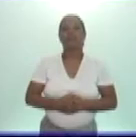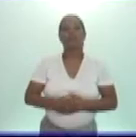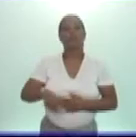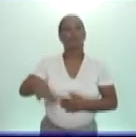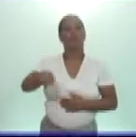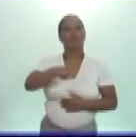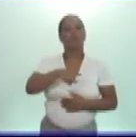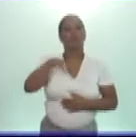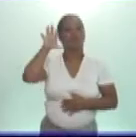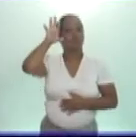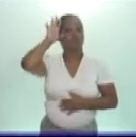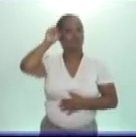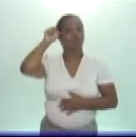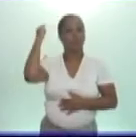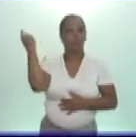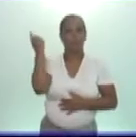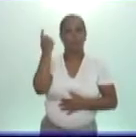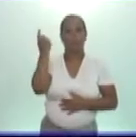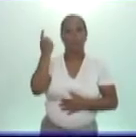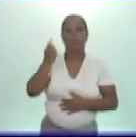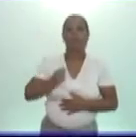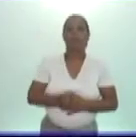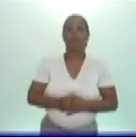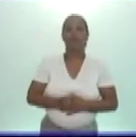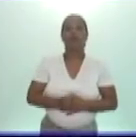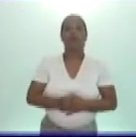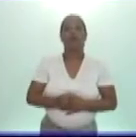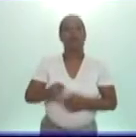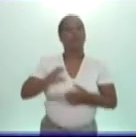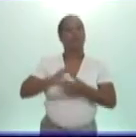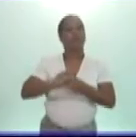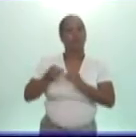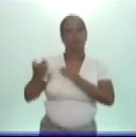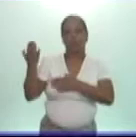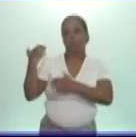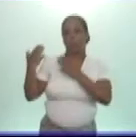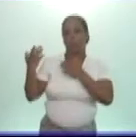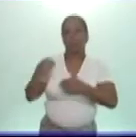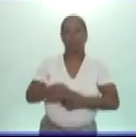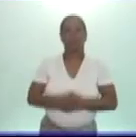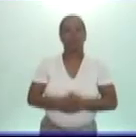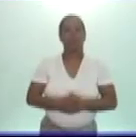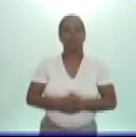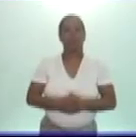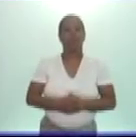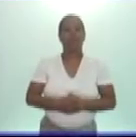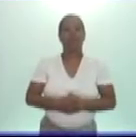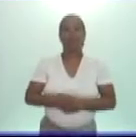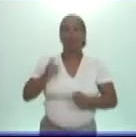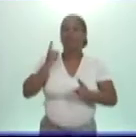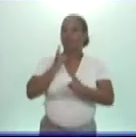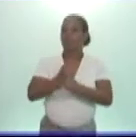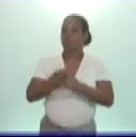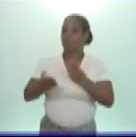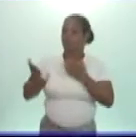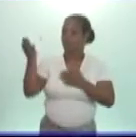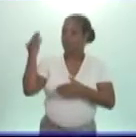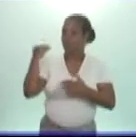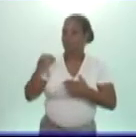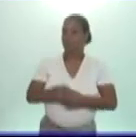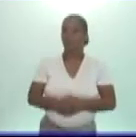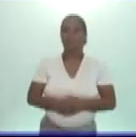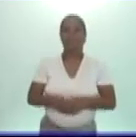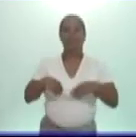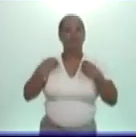obtenido por primera vez y que han también sistematizado de grados anteriores. Bueno, del encuentro pasado les habíamos dejado